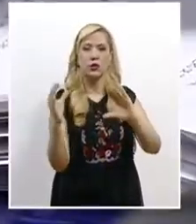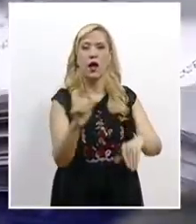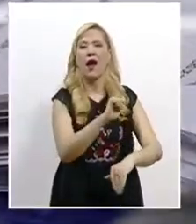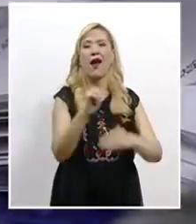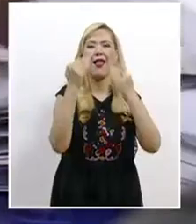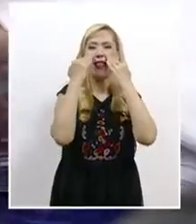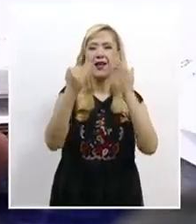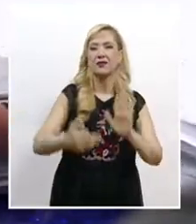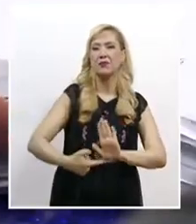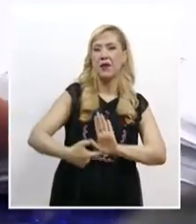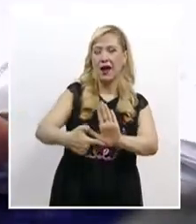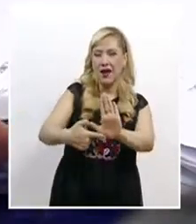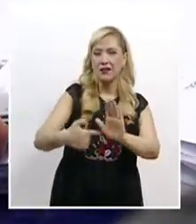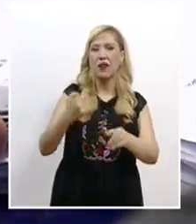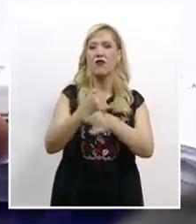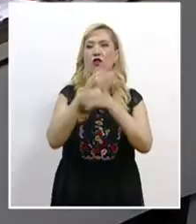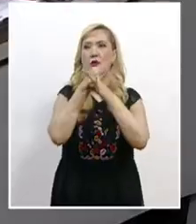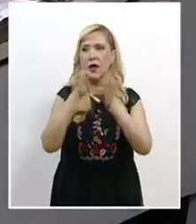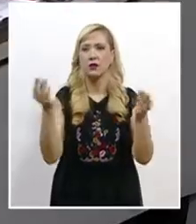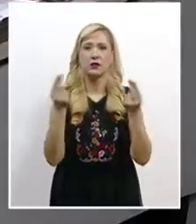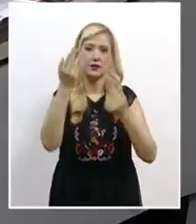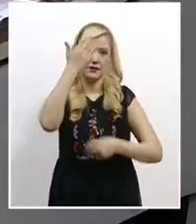de transparencia y acceso a la información.